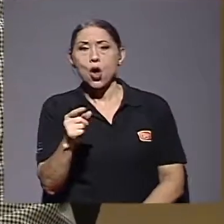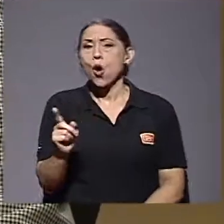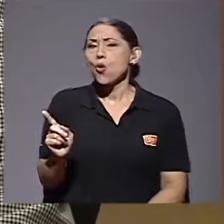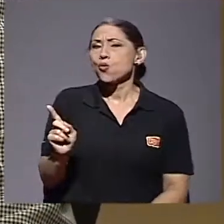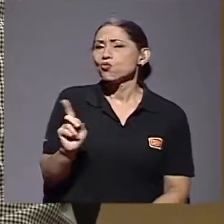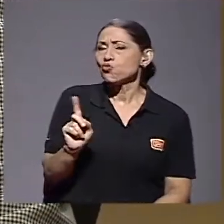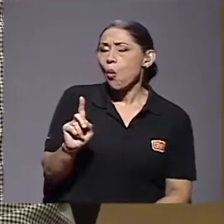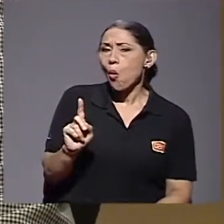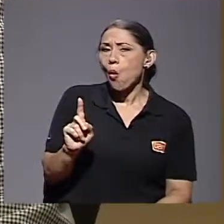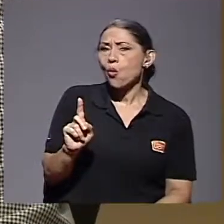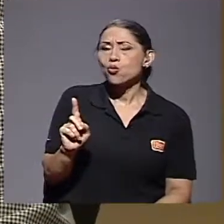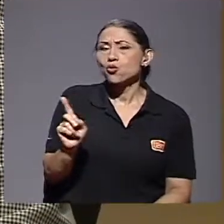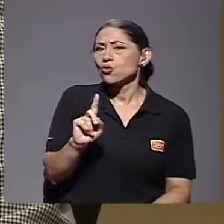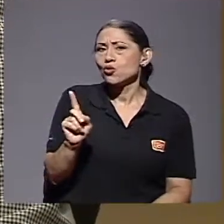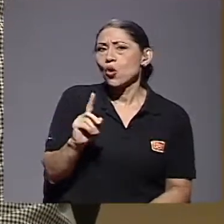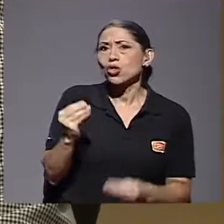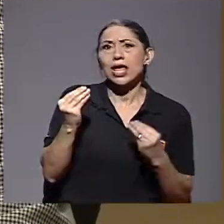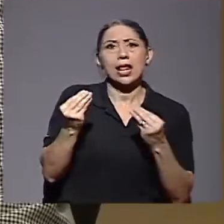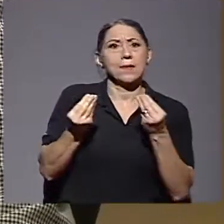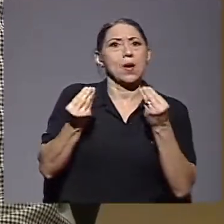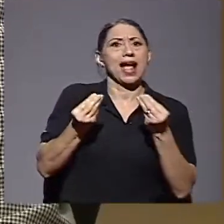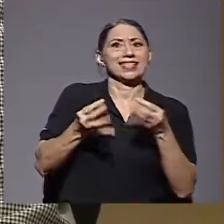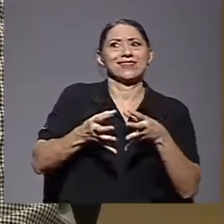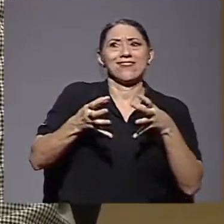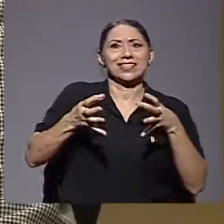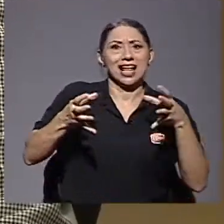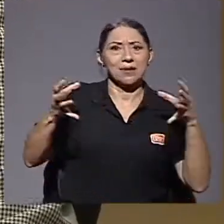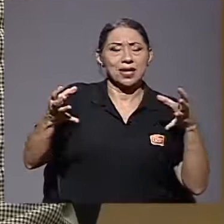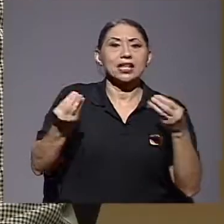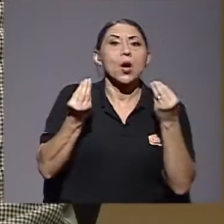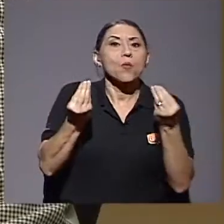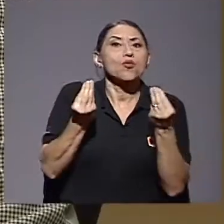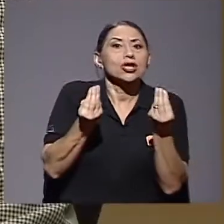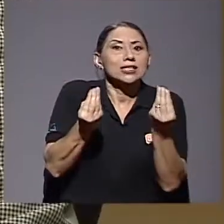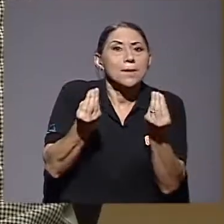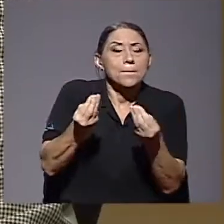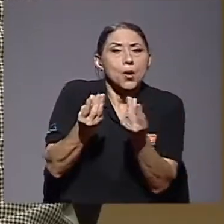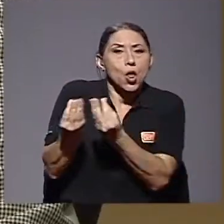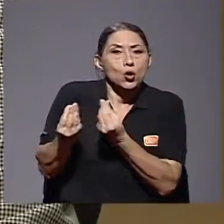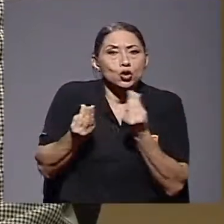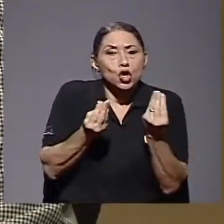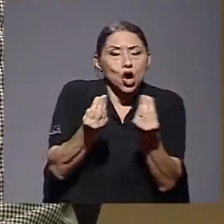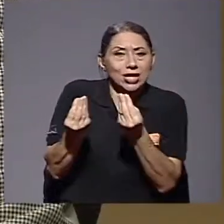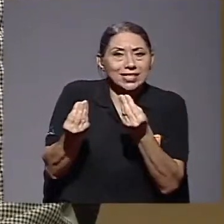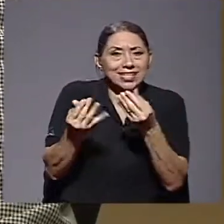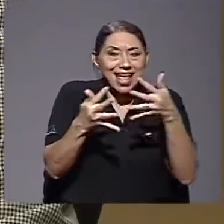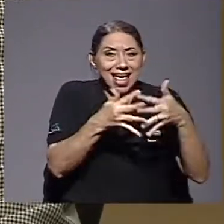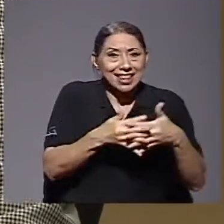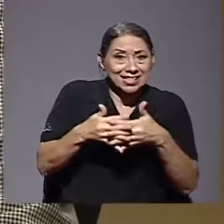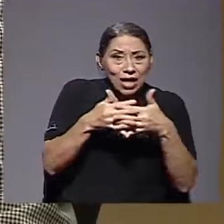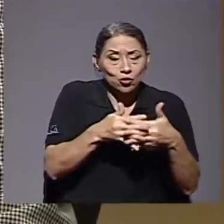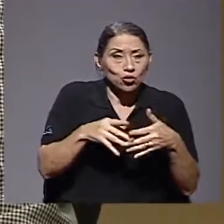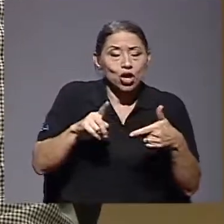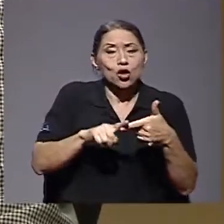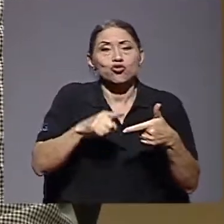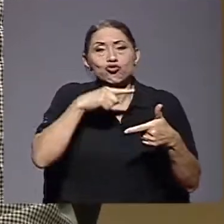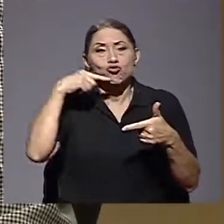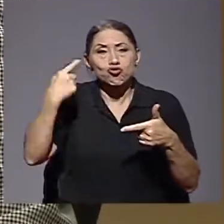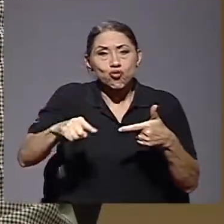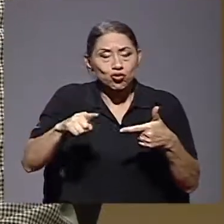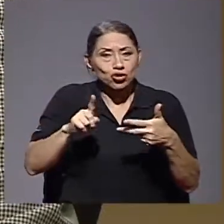No tiene grandes reservas, tiene grandes producciones. Entre Estados Unidos, Rusia